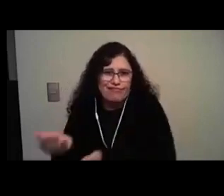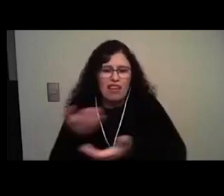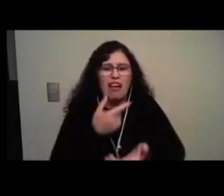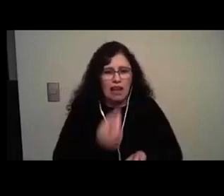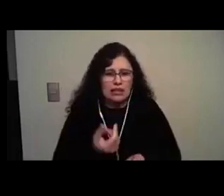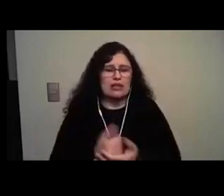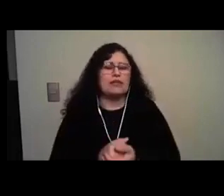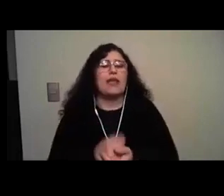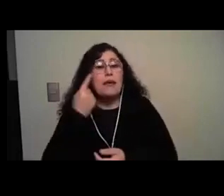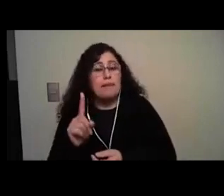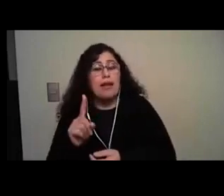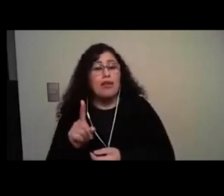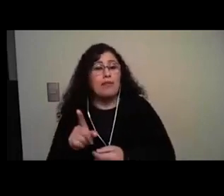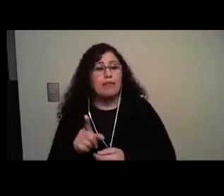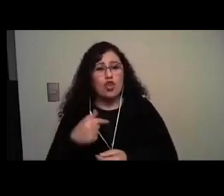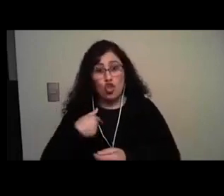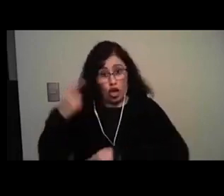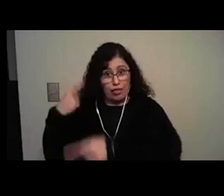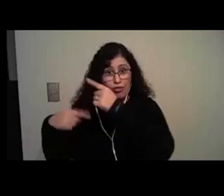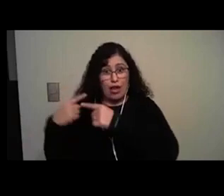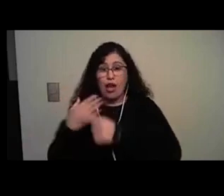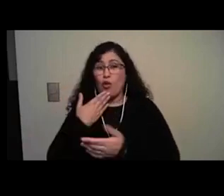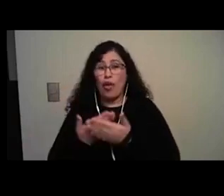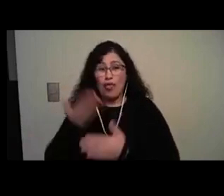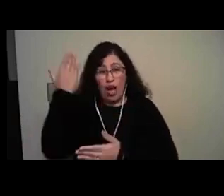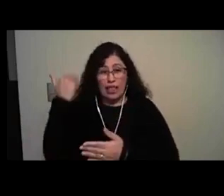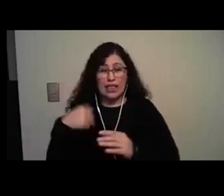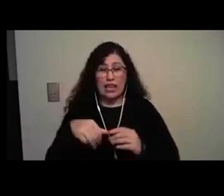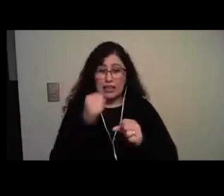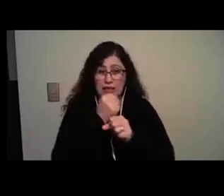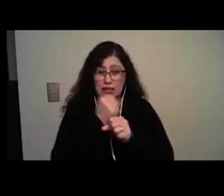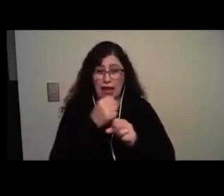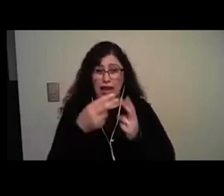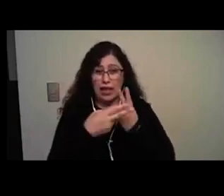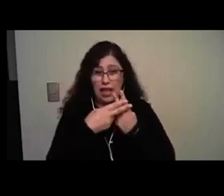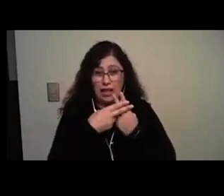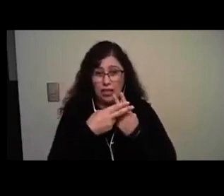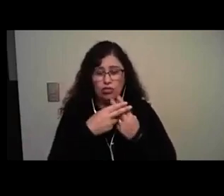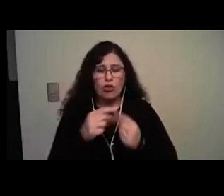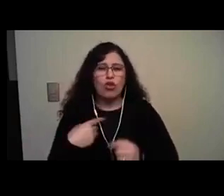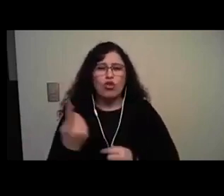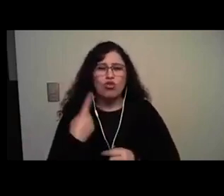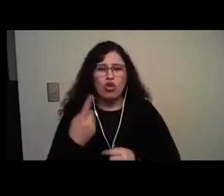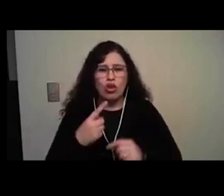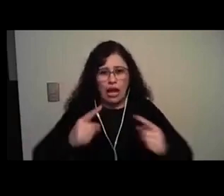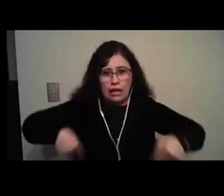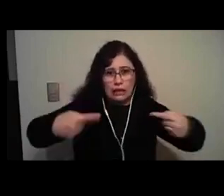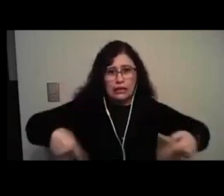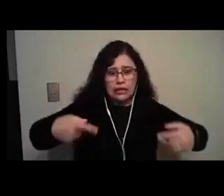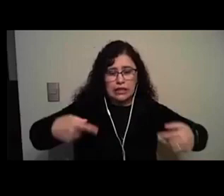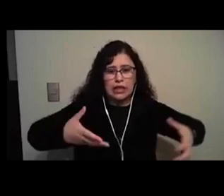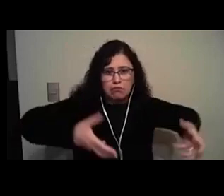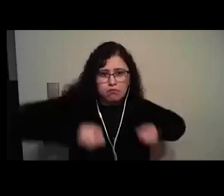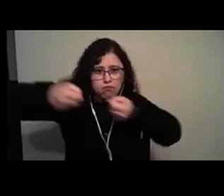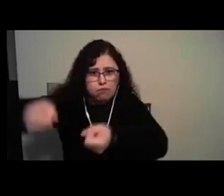yo cuento un poco mi historia, cuando yo trabajaba en Teletón, uno bajaba a los pacientes de la silla de rueda o del coche y